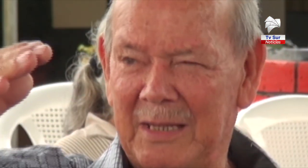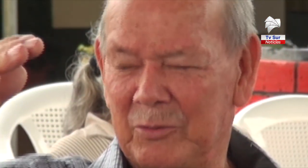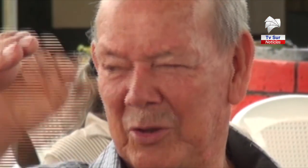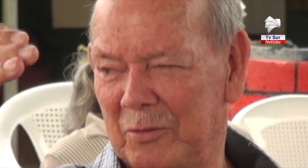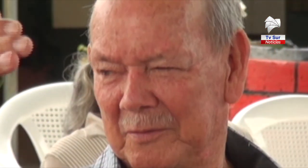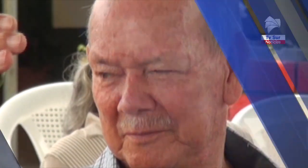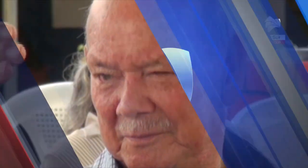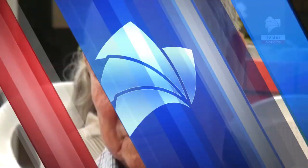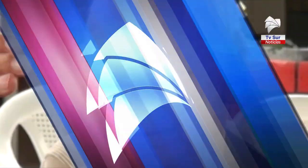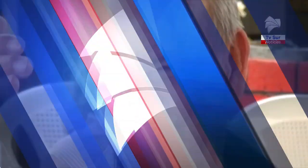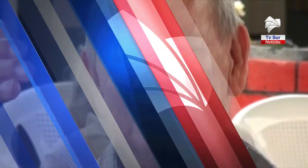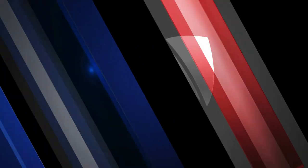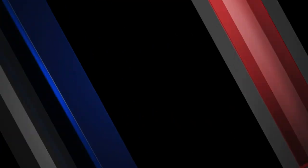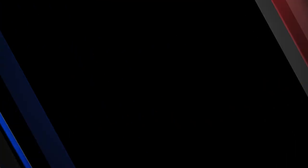Costa Rica.